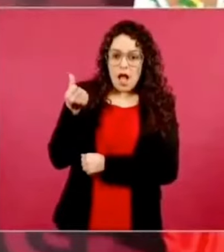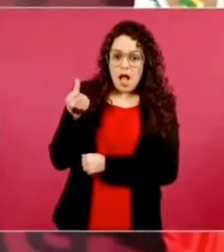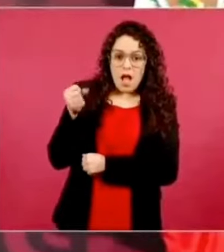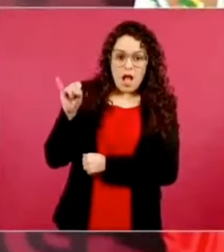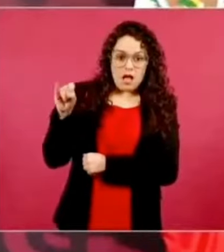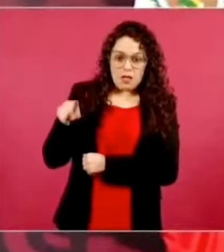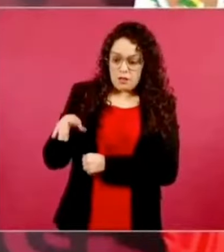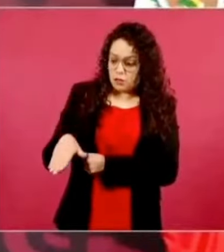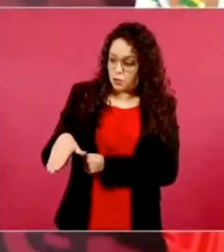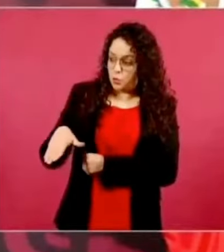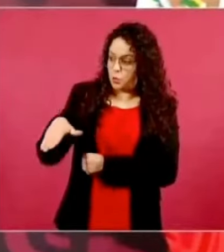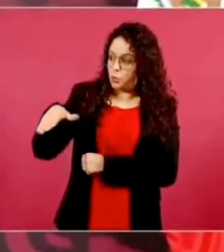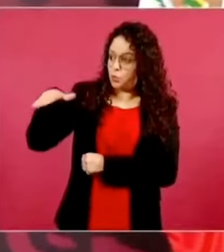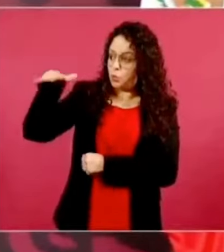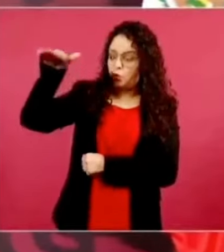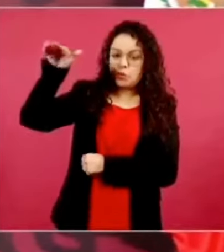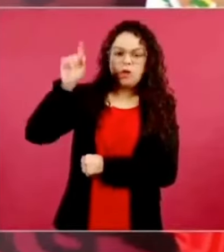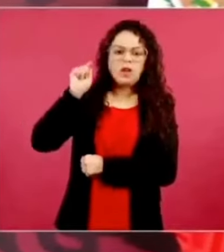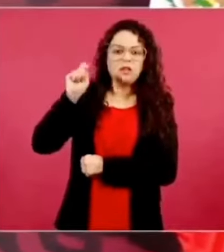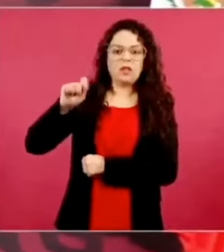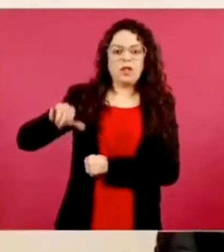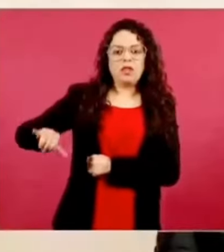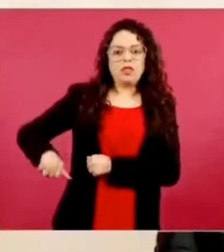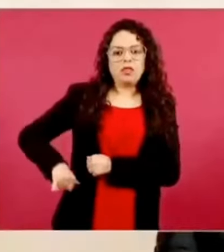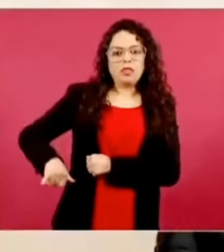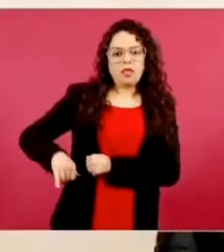formó racista,